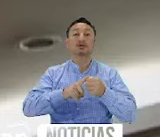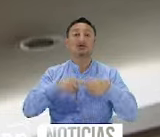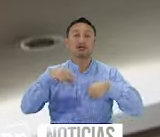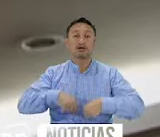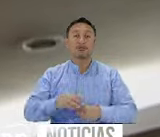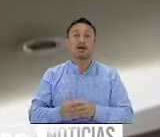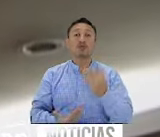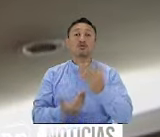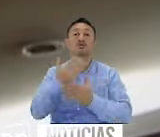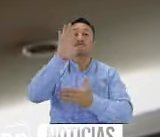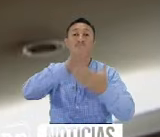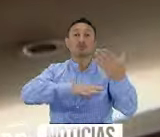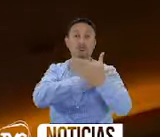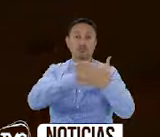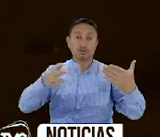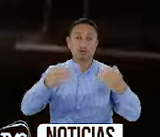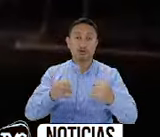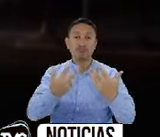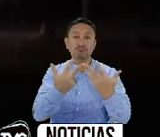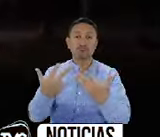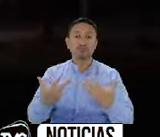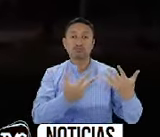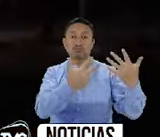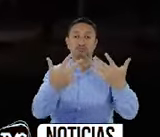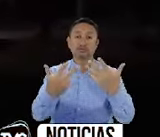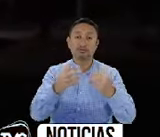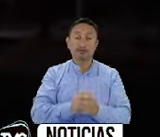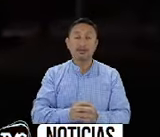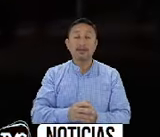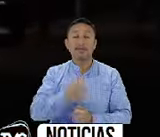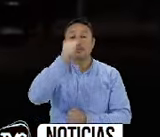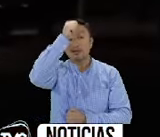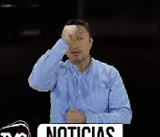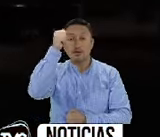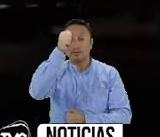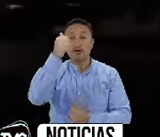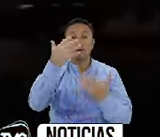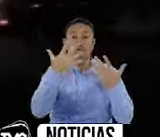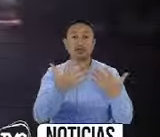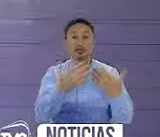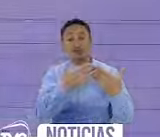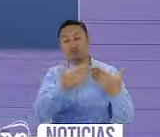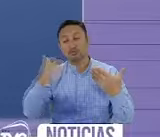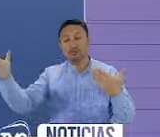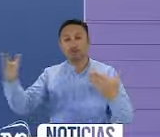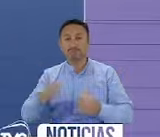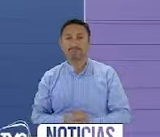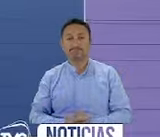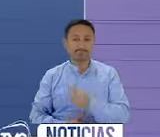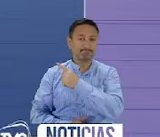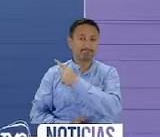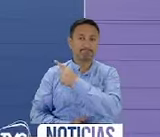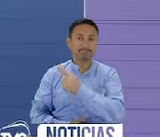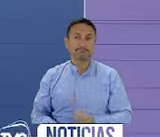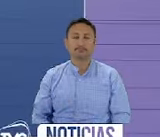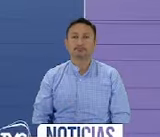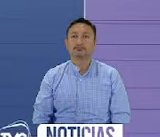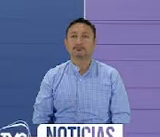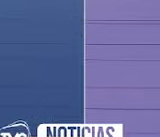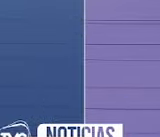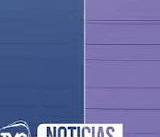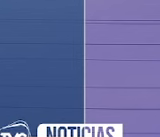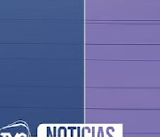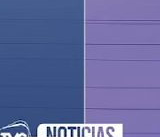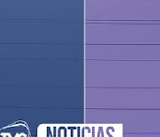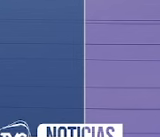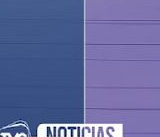de cortes a 8 horas diarias para este domingo 10 de noviembre. Desde la medianoche hasta las 4 de la mañana y desde